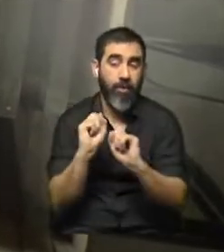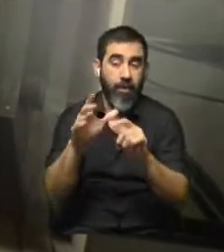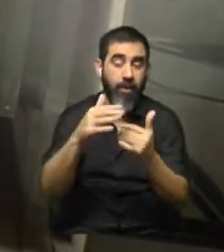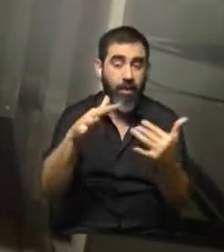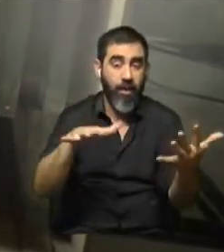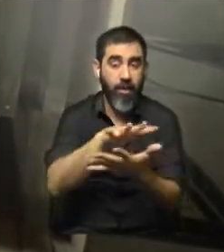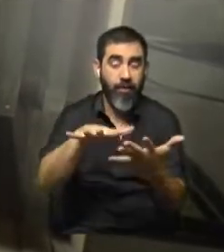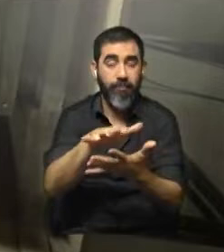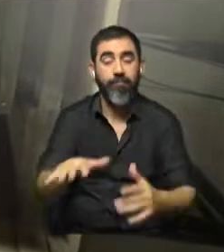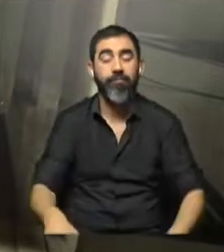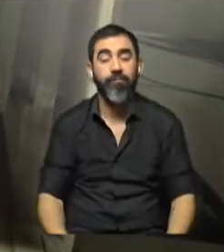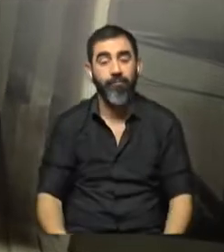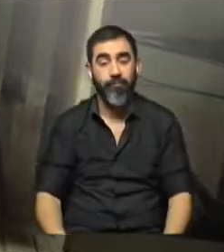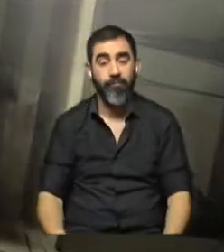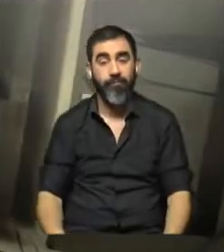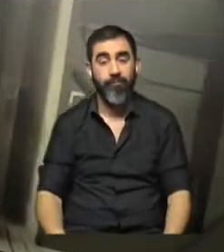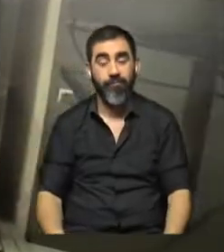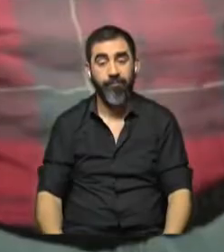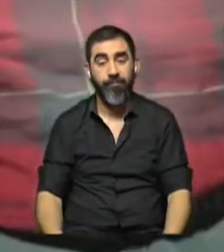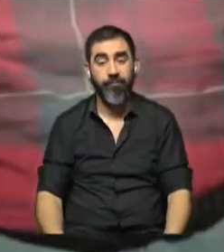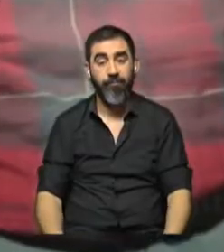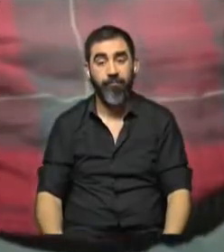y lo colocamos sobre la balanza.